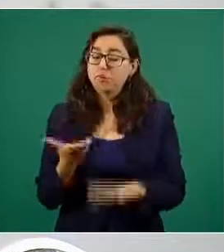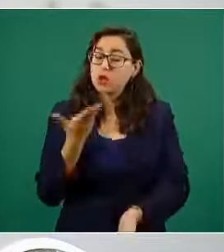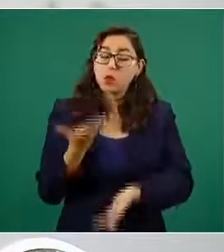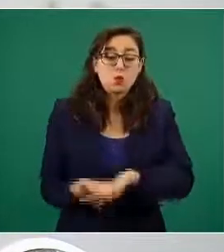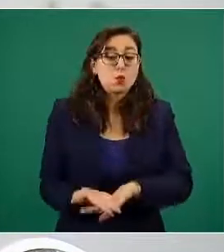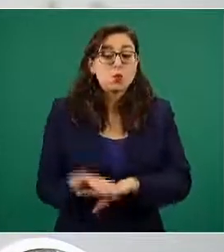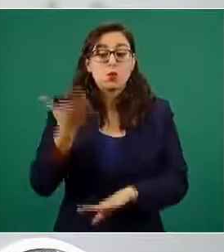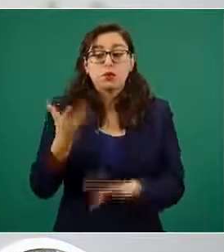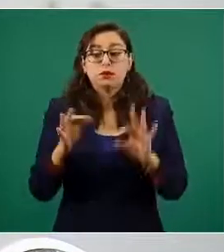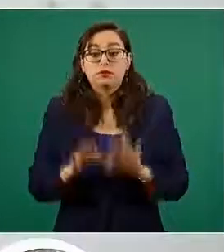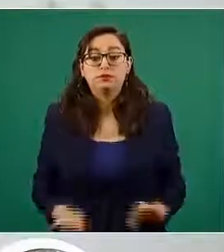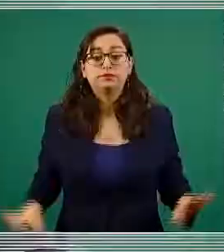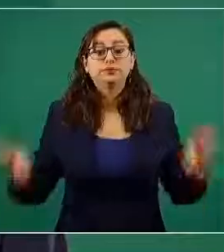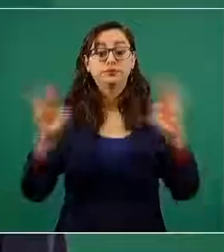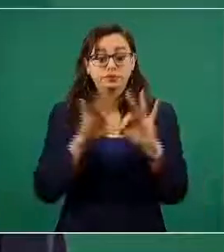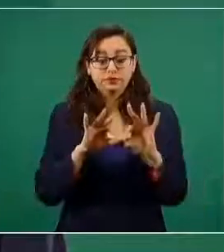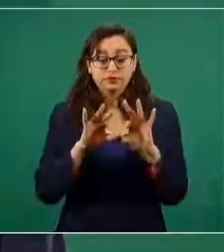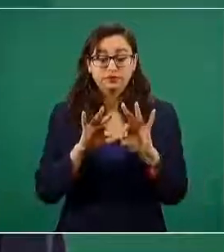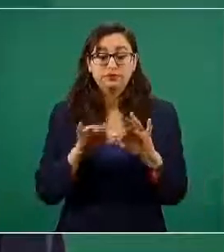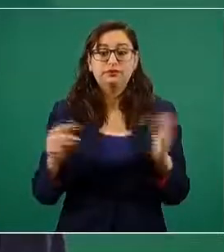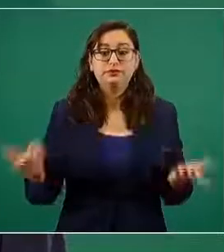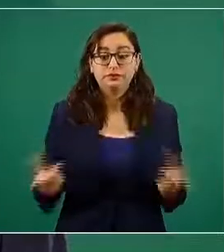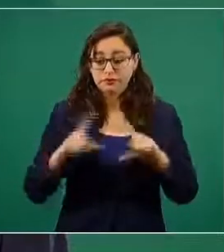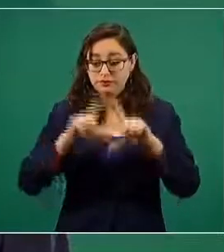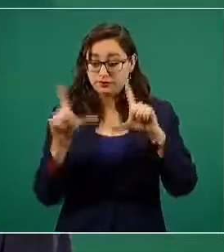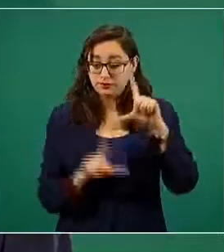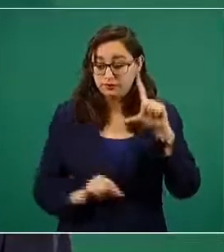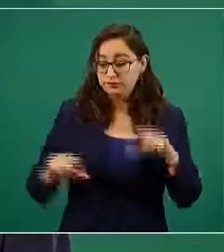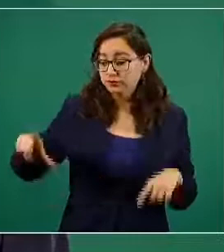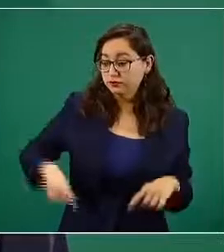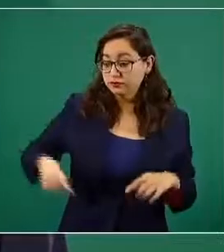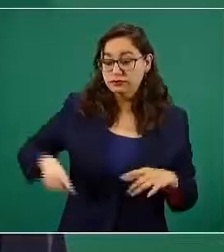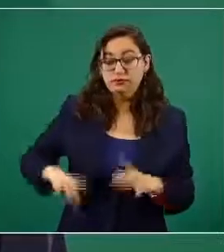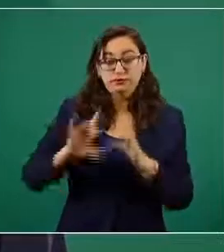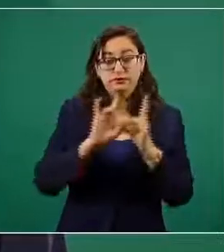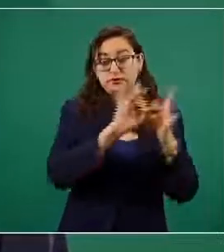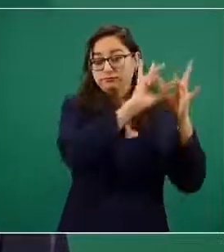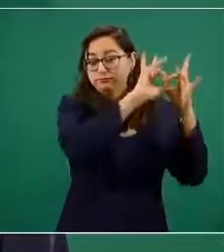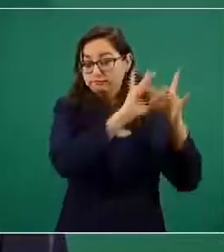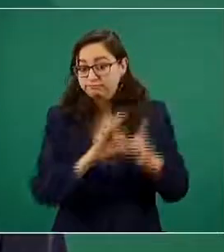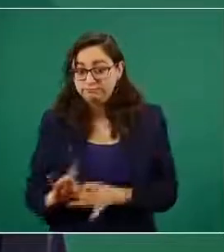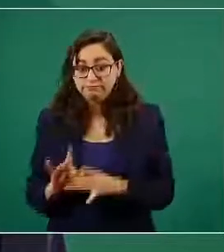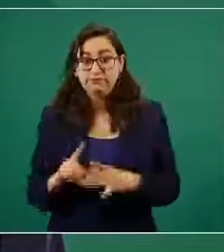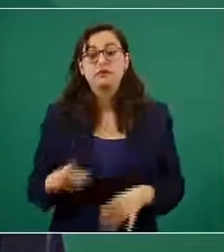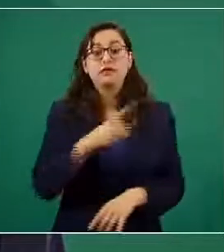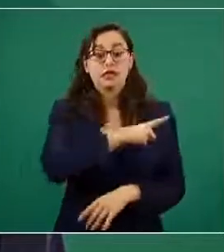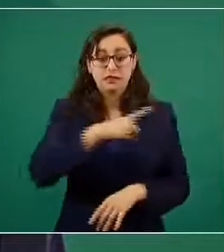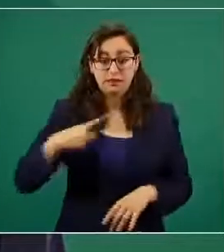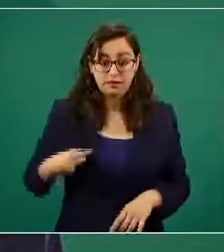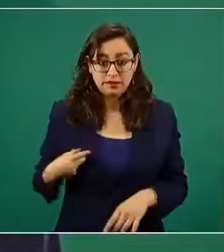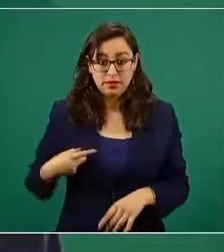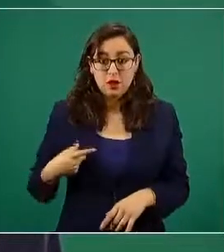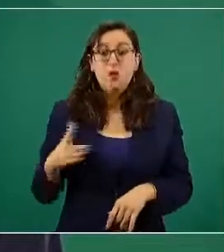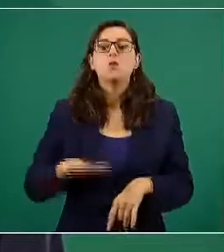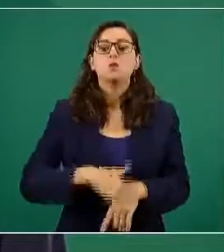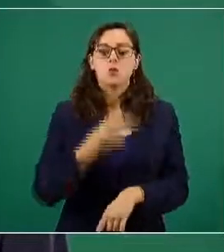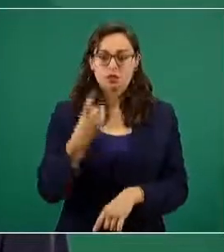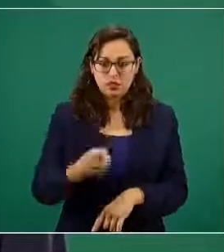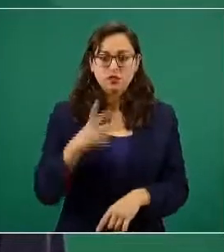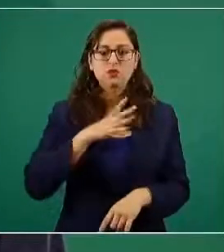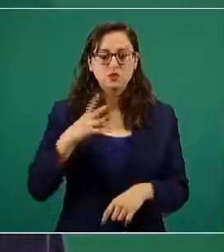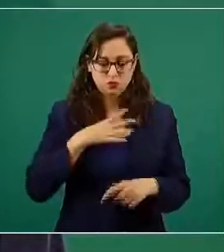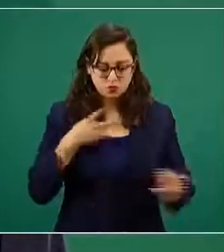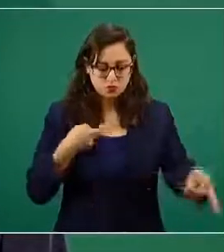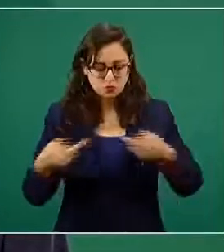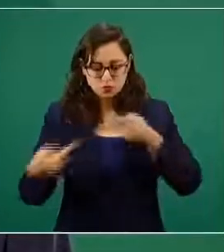que el Estado mantenga la unidad. Y por eso el Gobierno de México tiene una estrategia de alcance nacional que ha